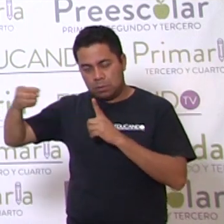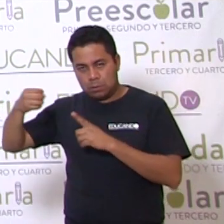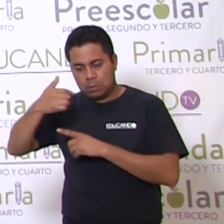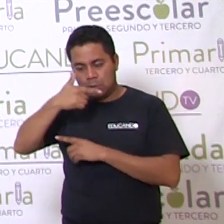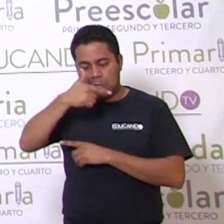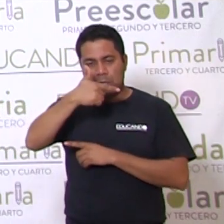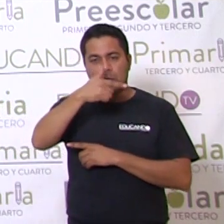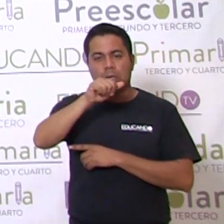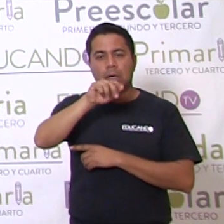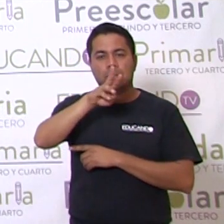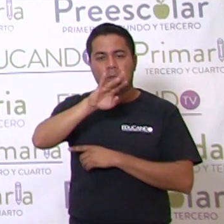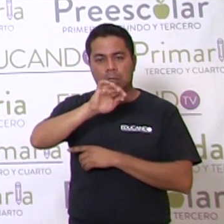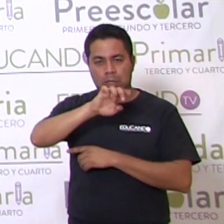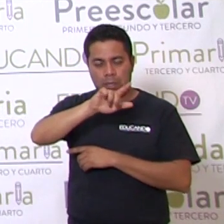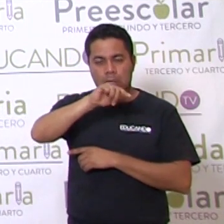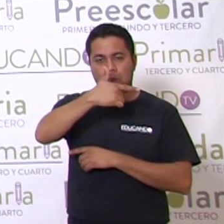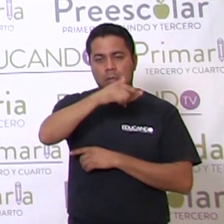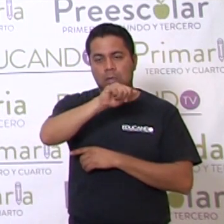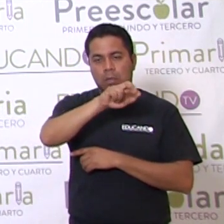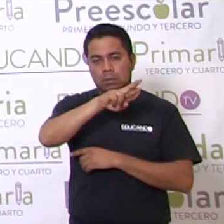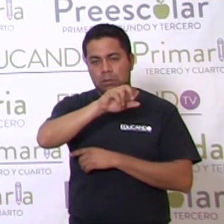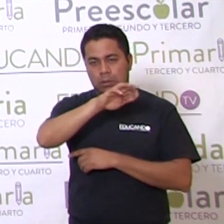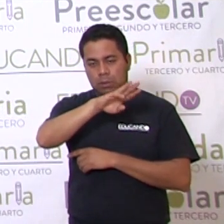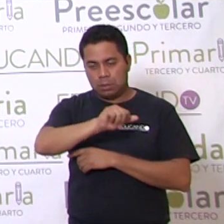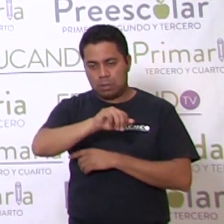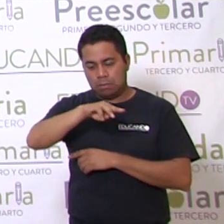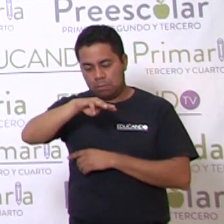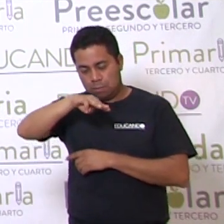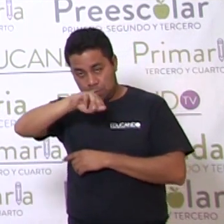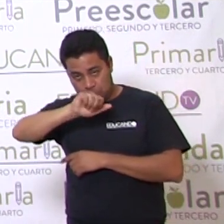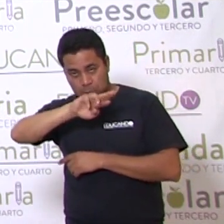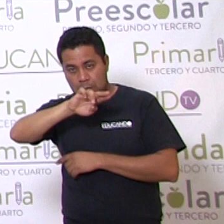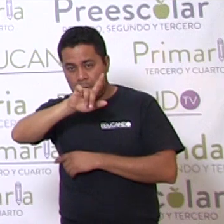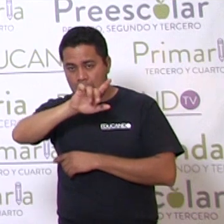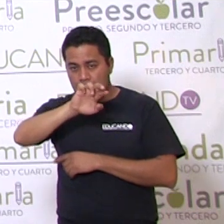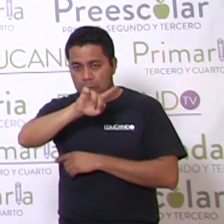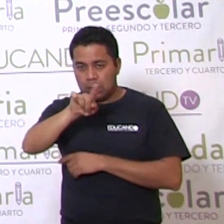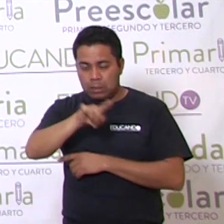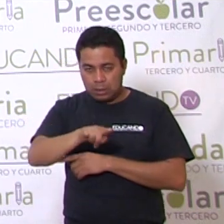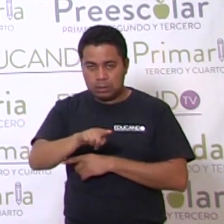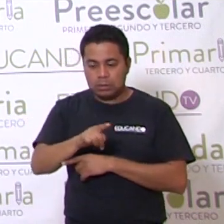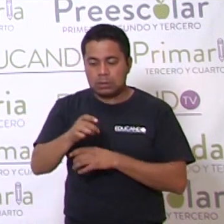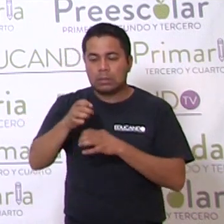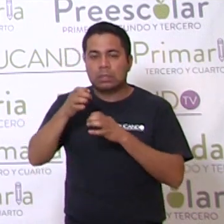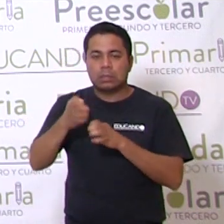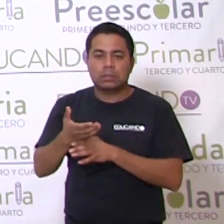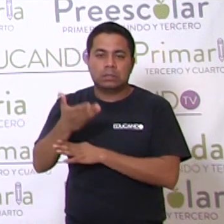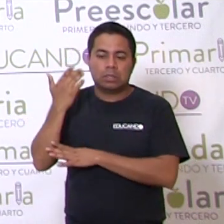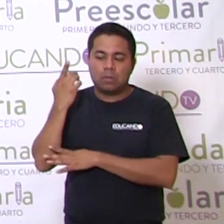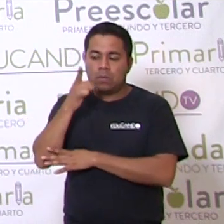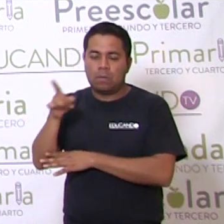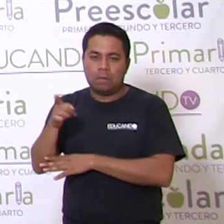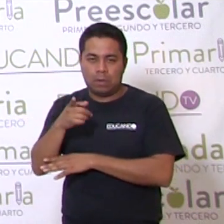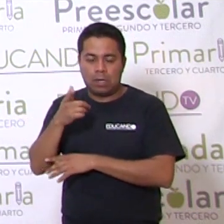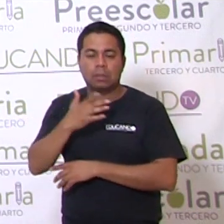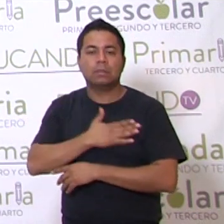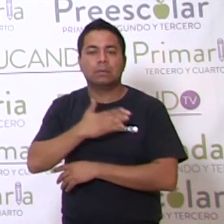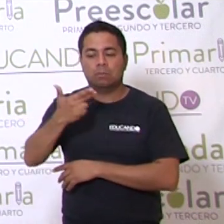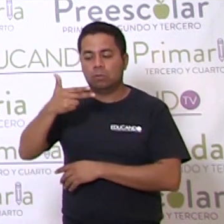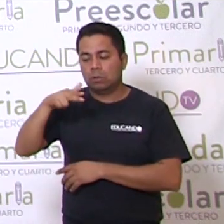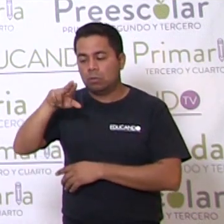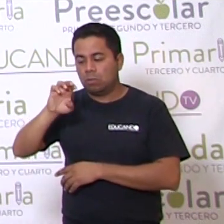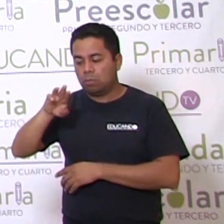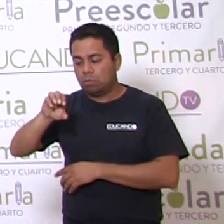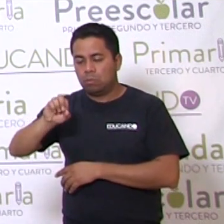Gabriel García Márquez estaba de buen humor. El complemento está haciendo